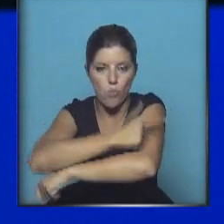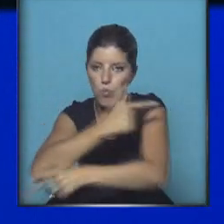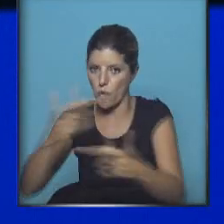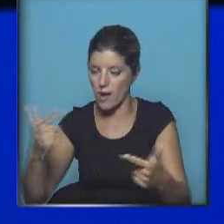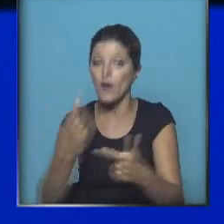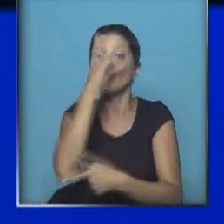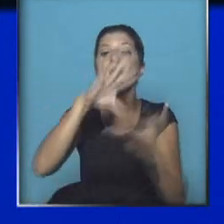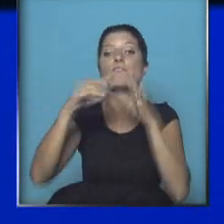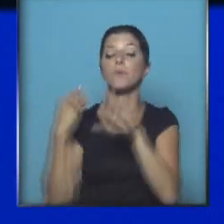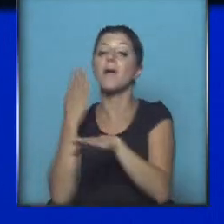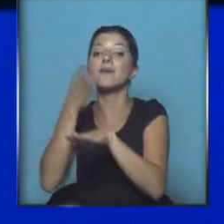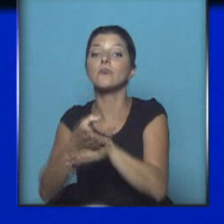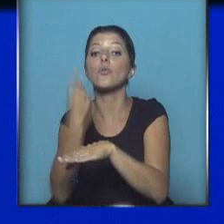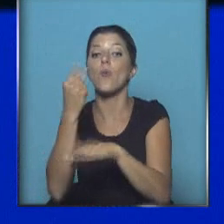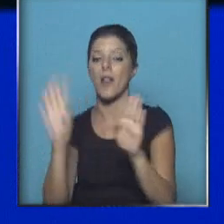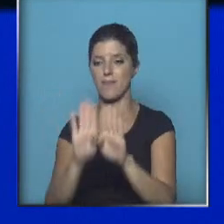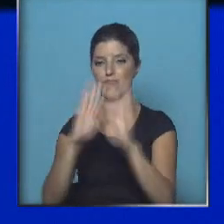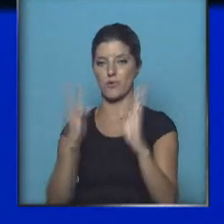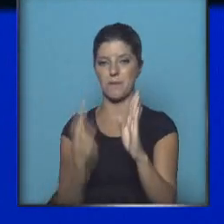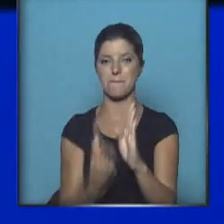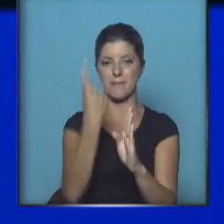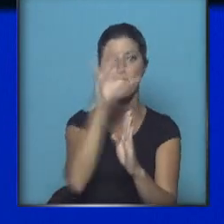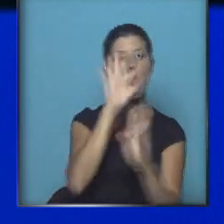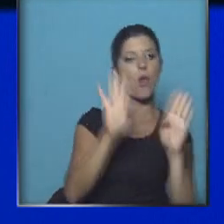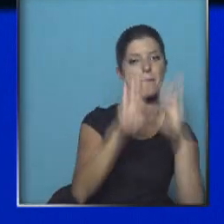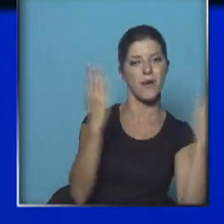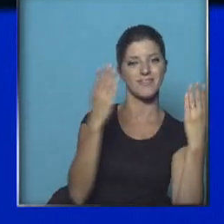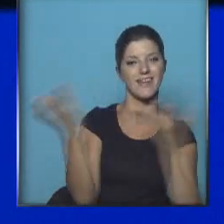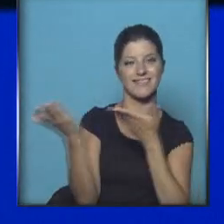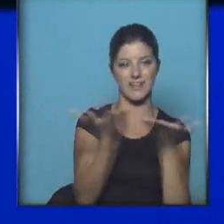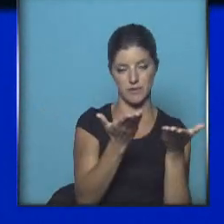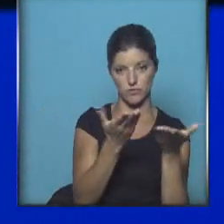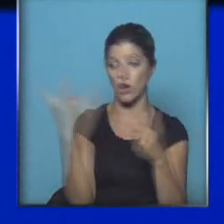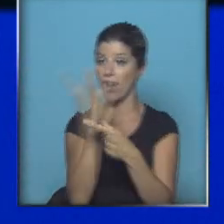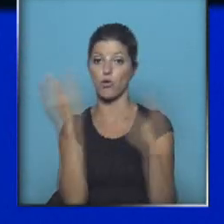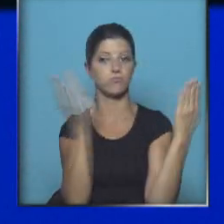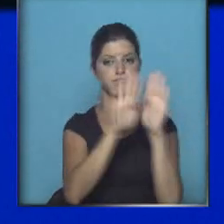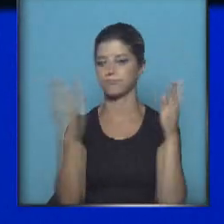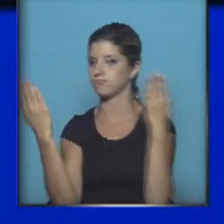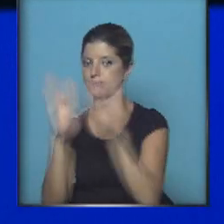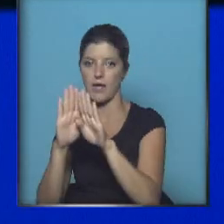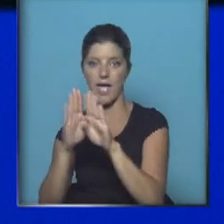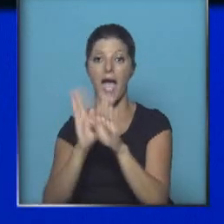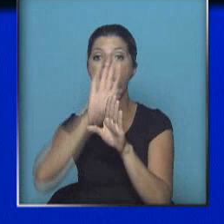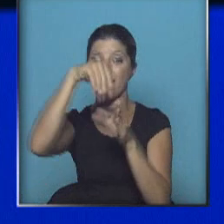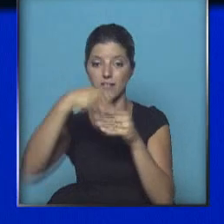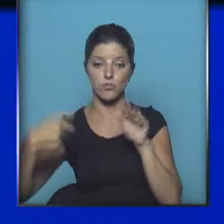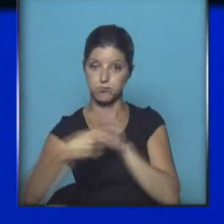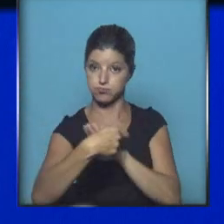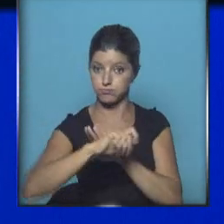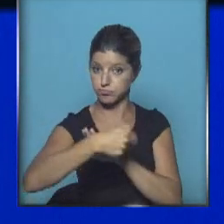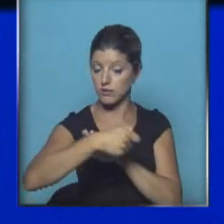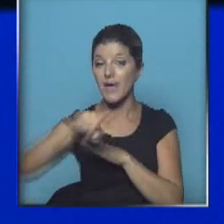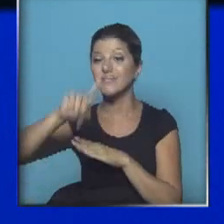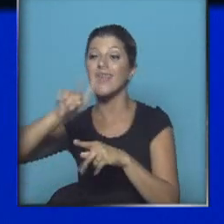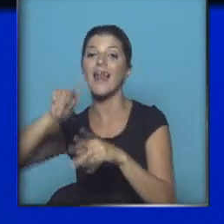otra forma de acceso que no sea la puerta principal o la puerta de servicio. Las dos están cerradas desde adentro, él está caído dentro del